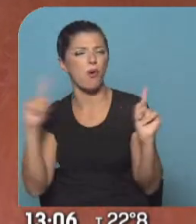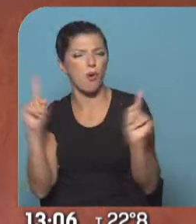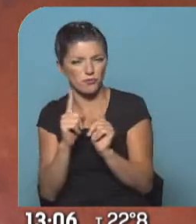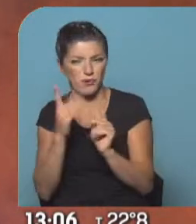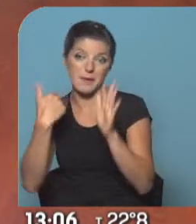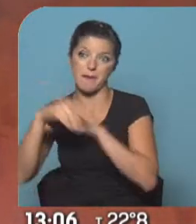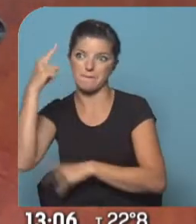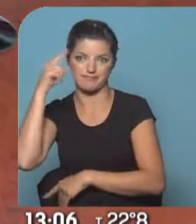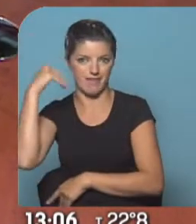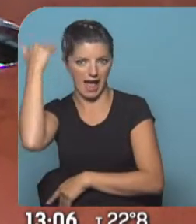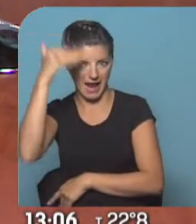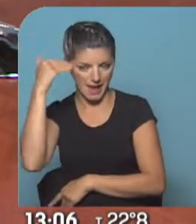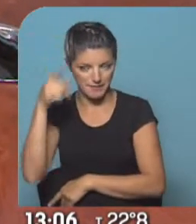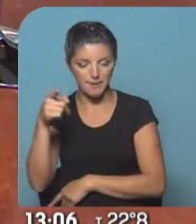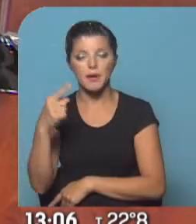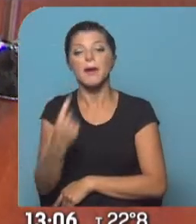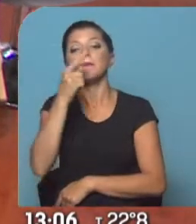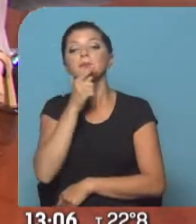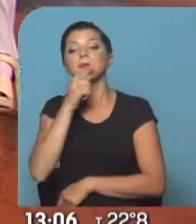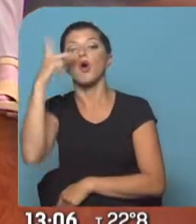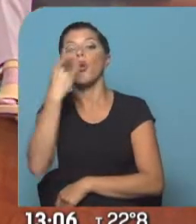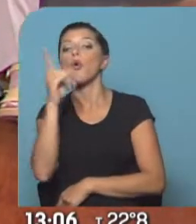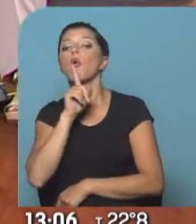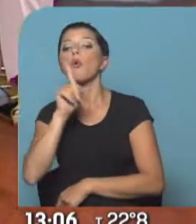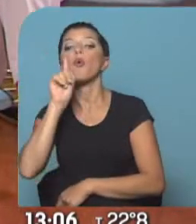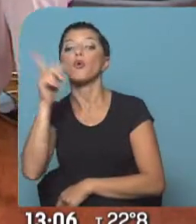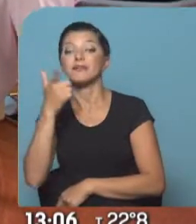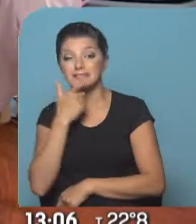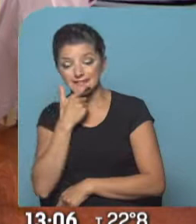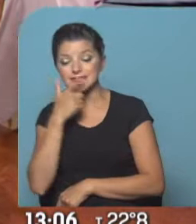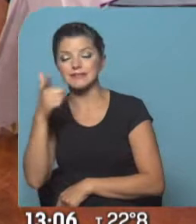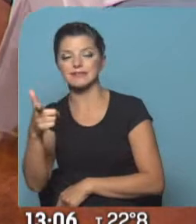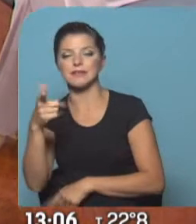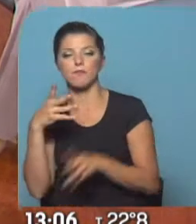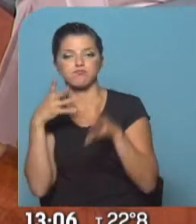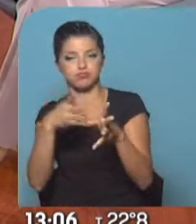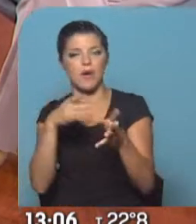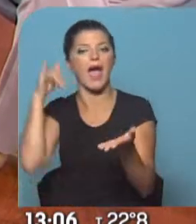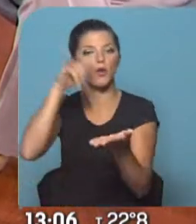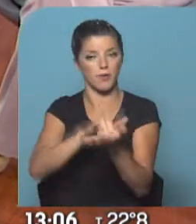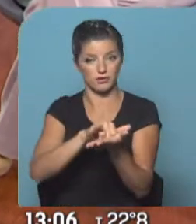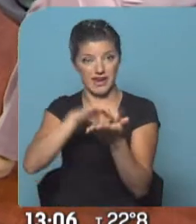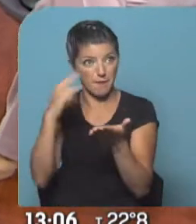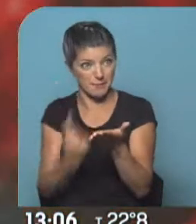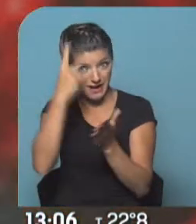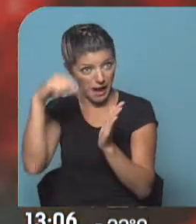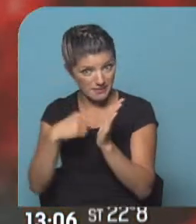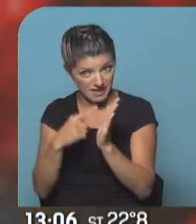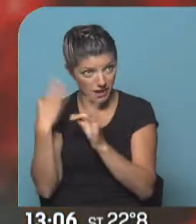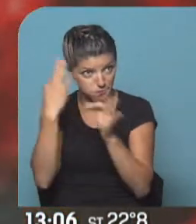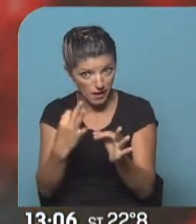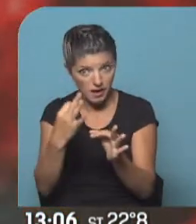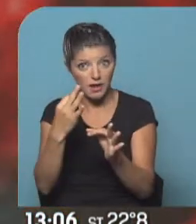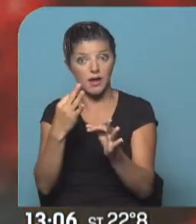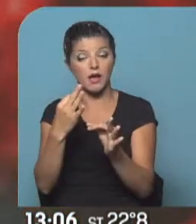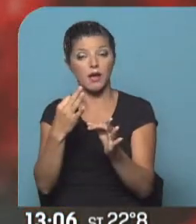Saudita. El ataque de los hutis contra el aeropuerto de Riad, primera vez que llegan a la capital, sí, que llegan a Riad